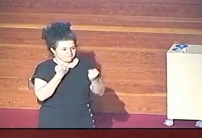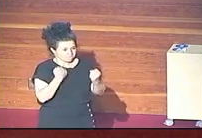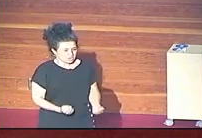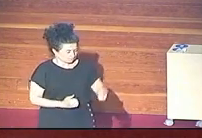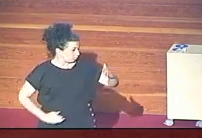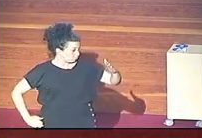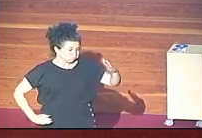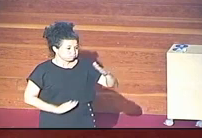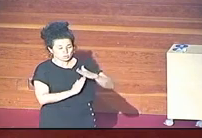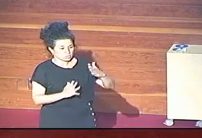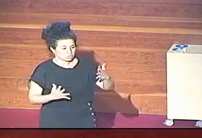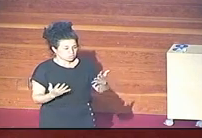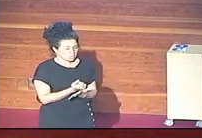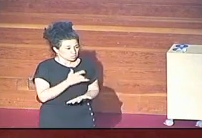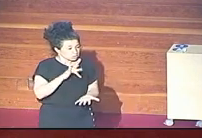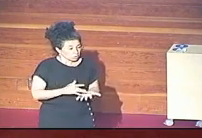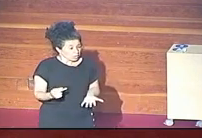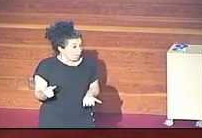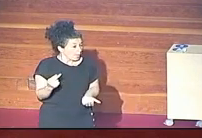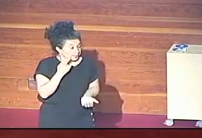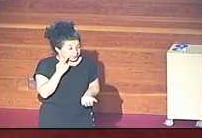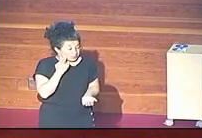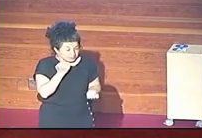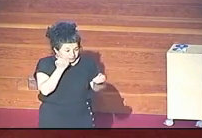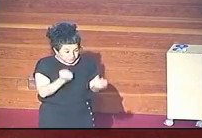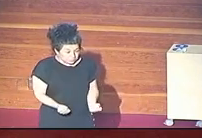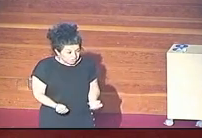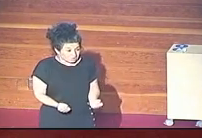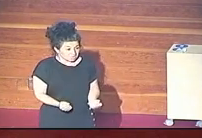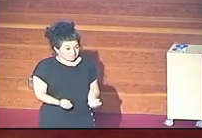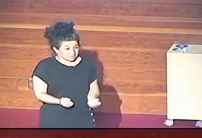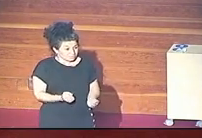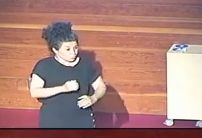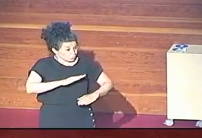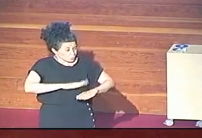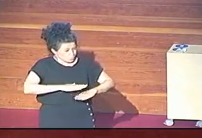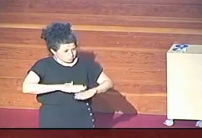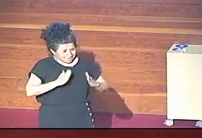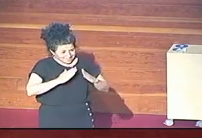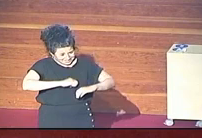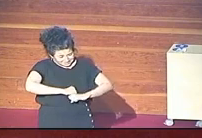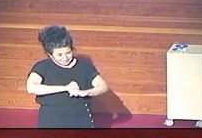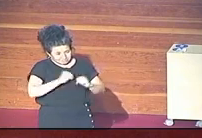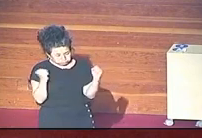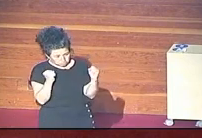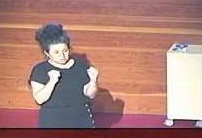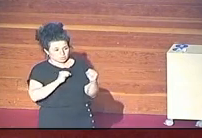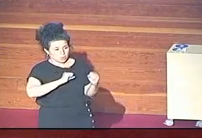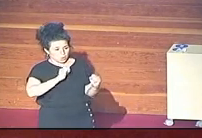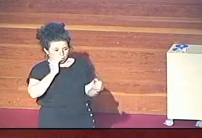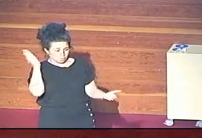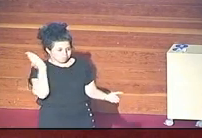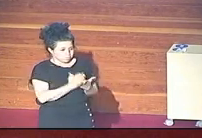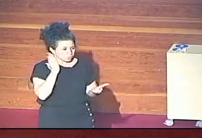ese miedo que teníamos nos hizo encerrarnos en casa y fue un impacto directo no a muy corto